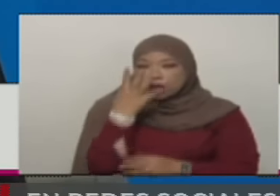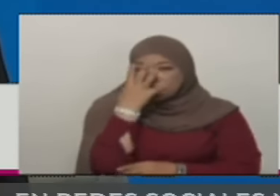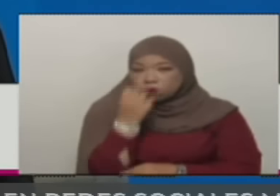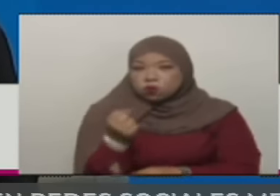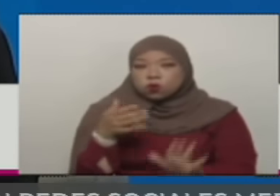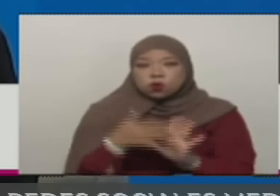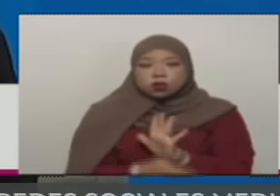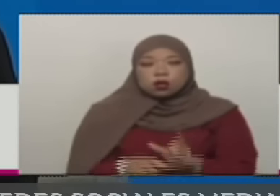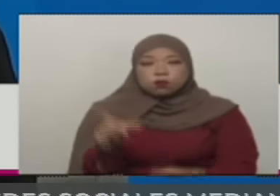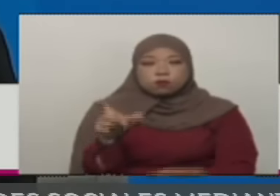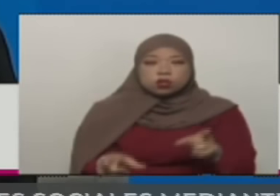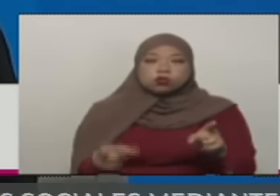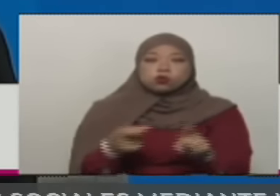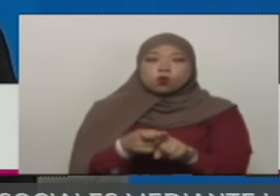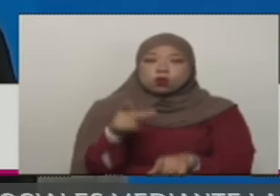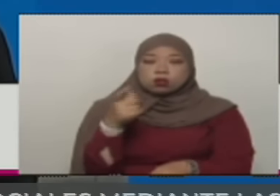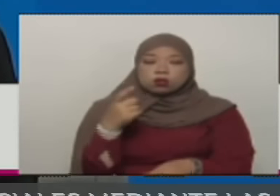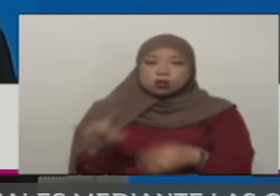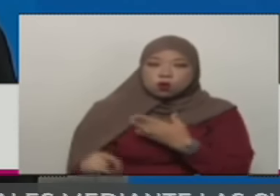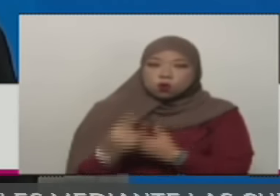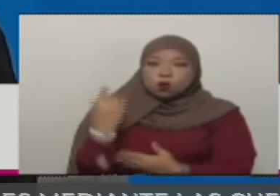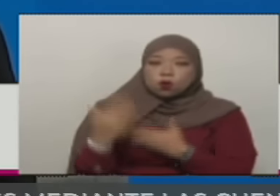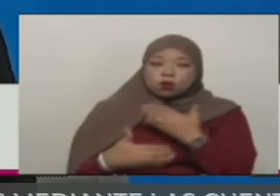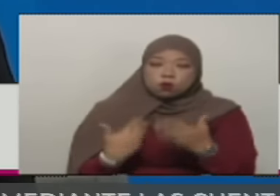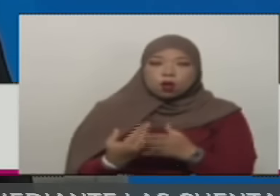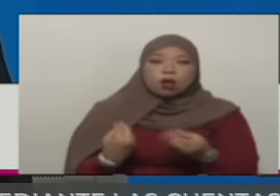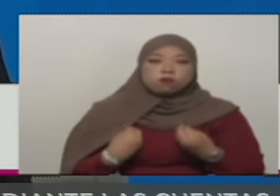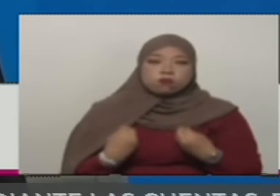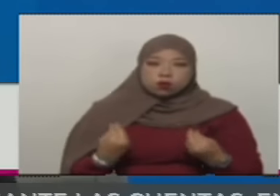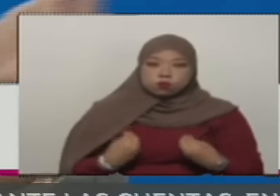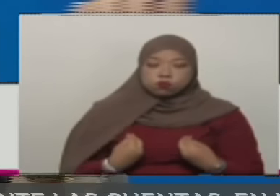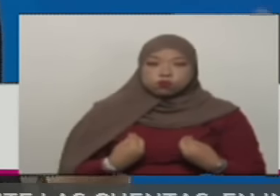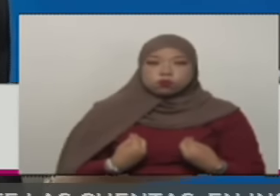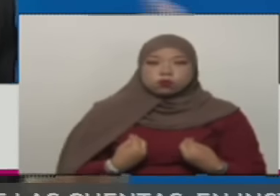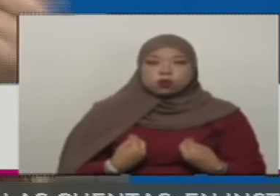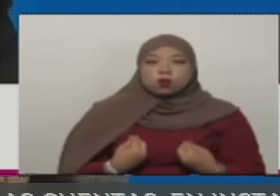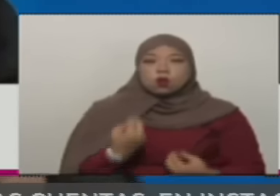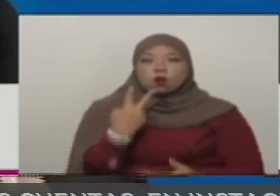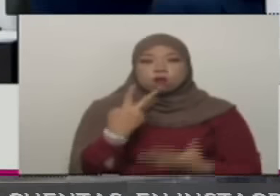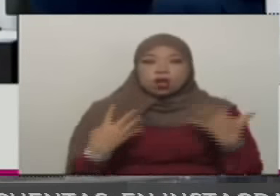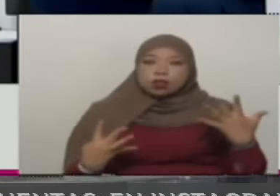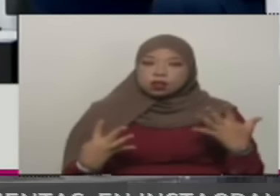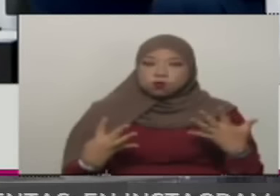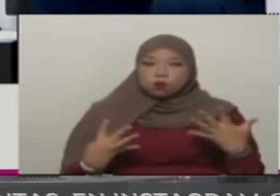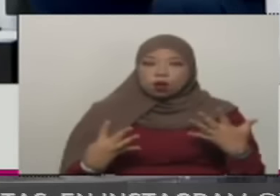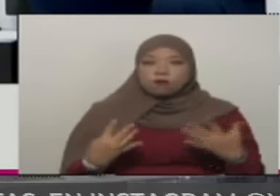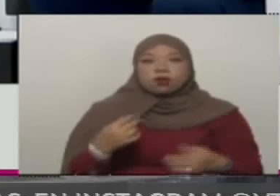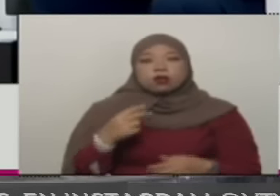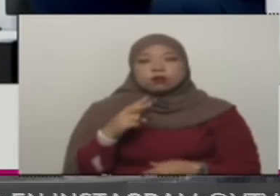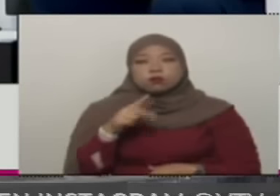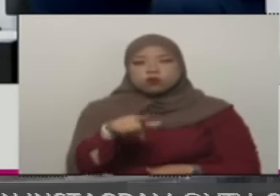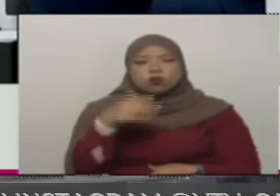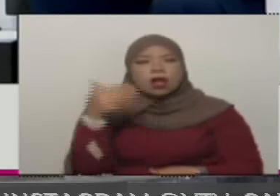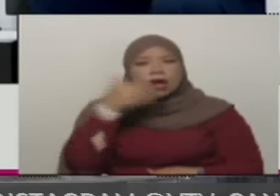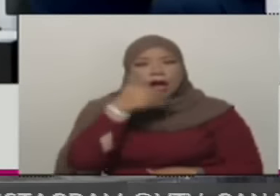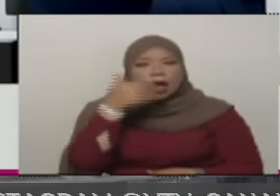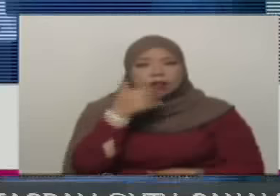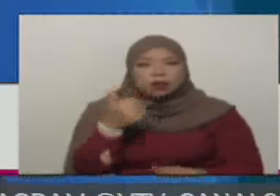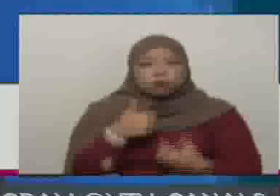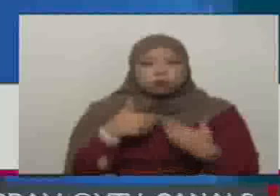la gestualidad en la transmisión que se hizo en vivo el día 29 de junio. ¿Qué saben ustedes de una carta que